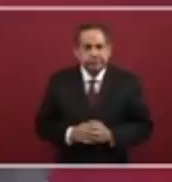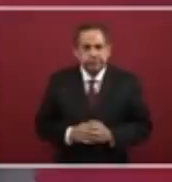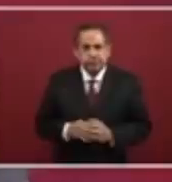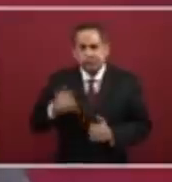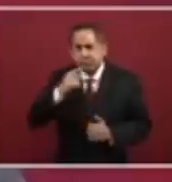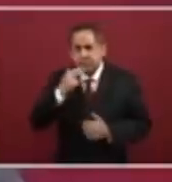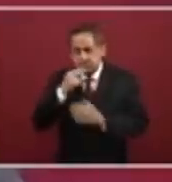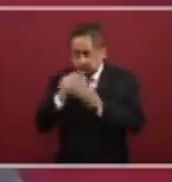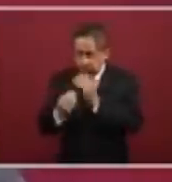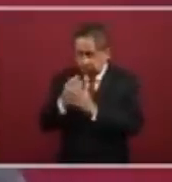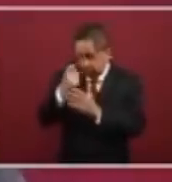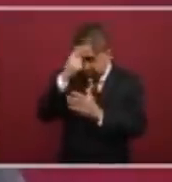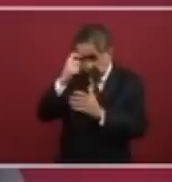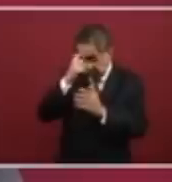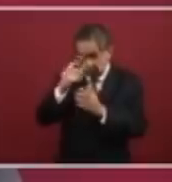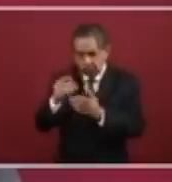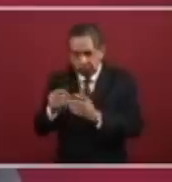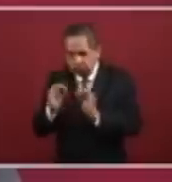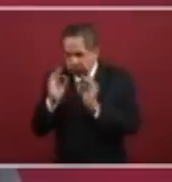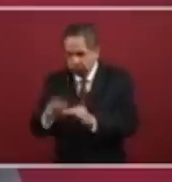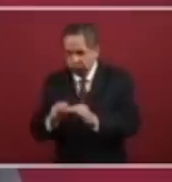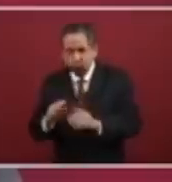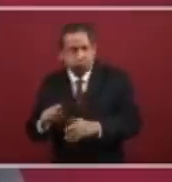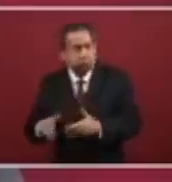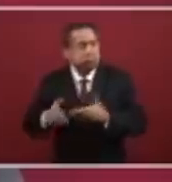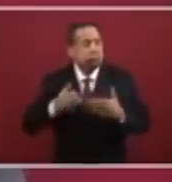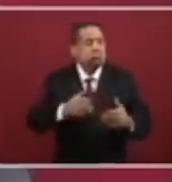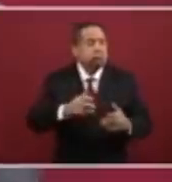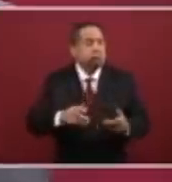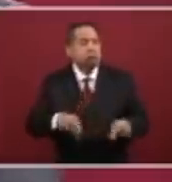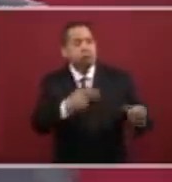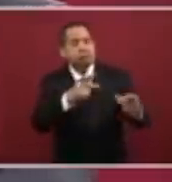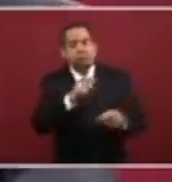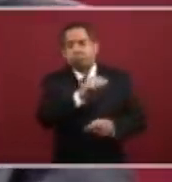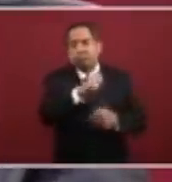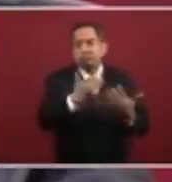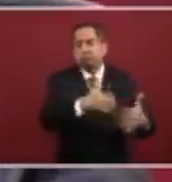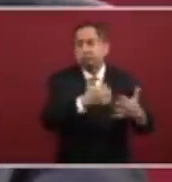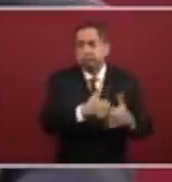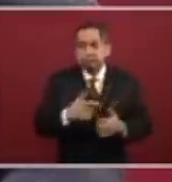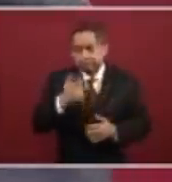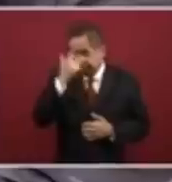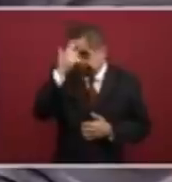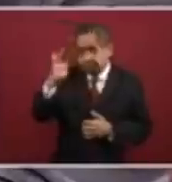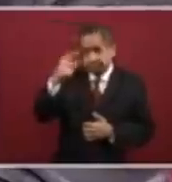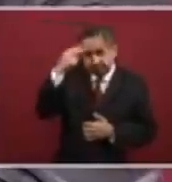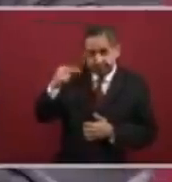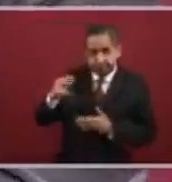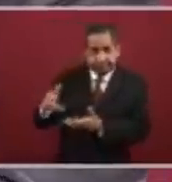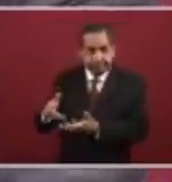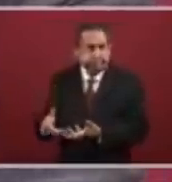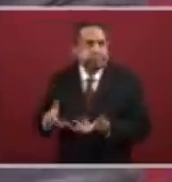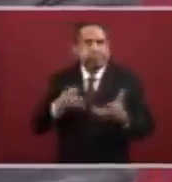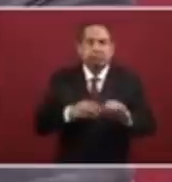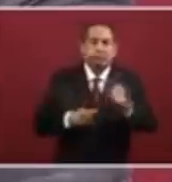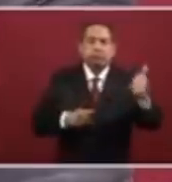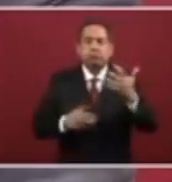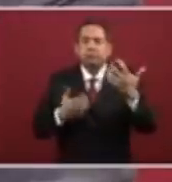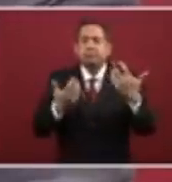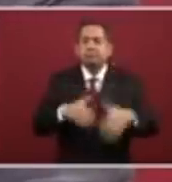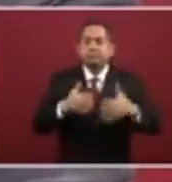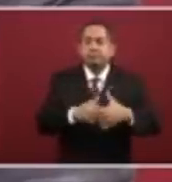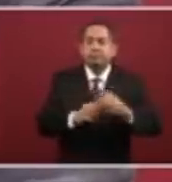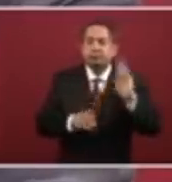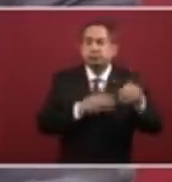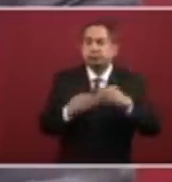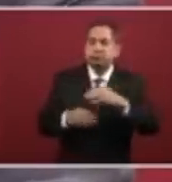ponen al servicio de empresas, incluso que se